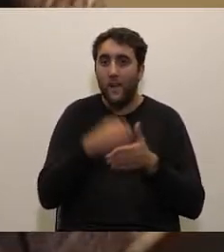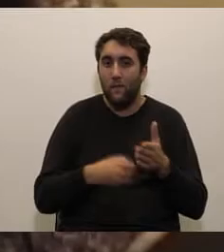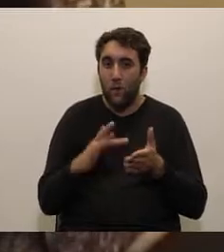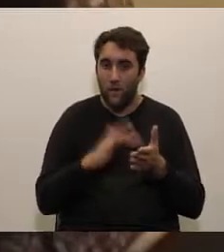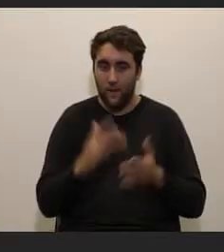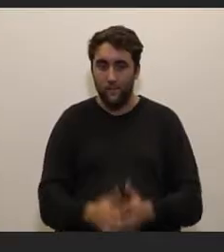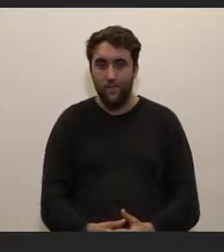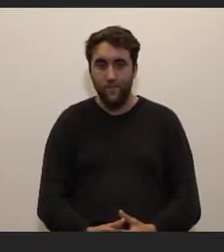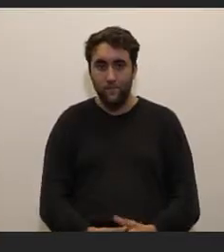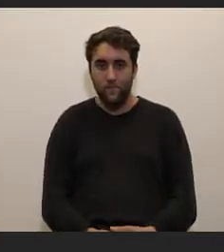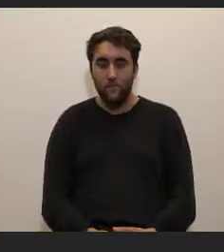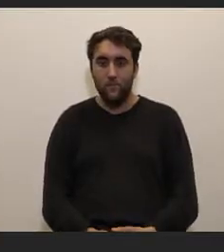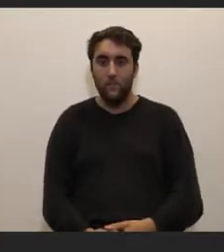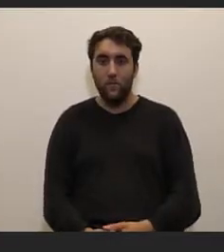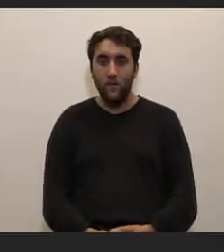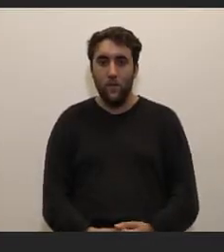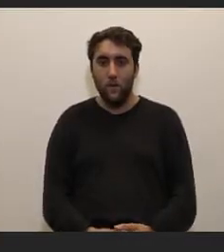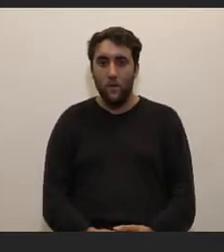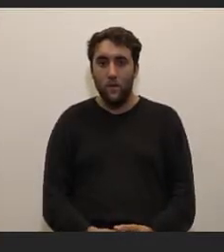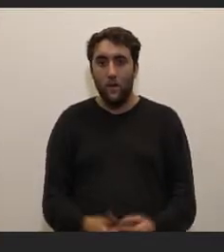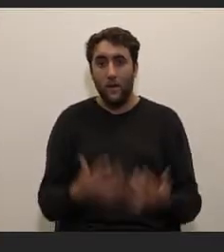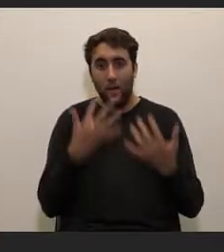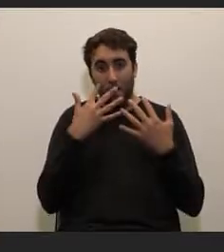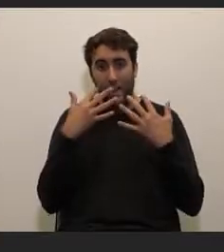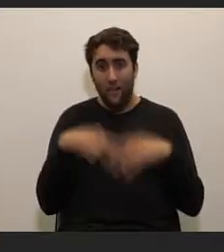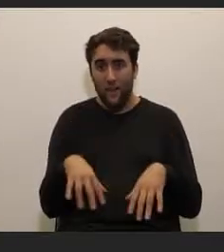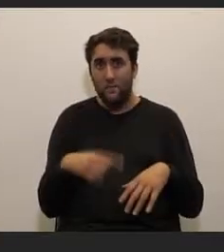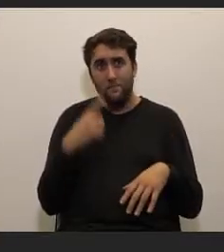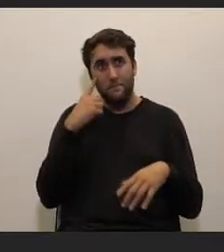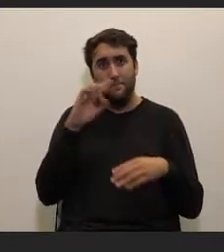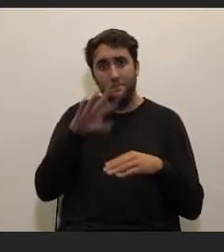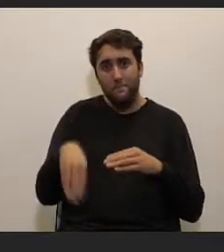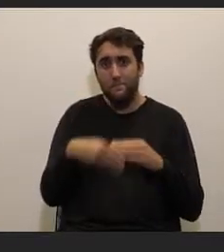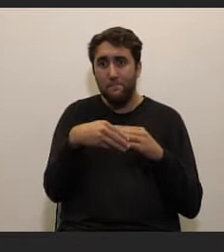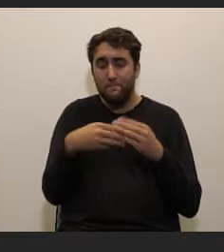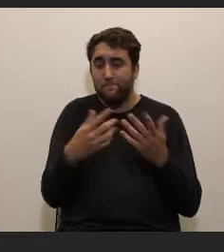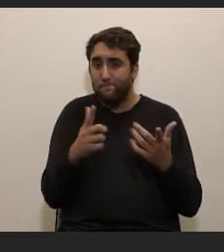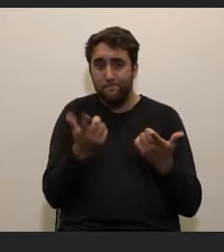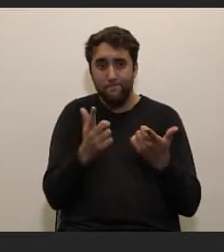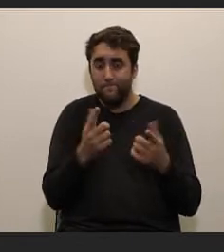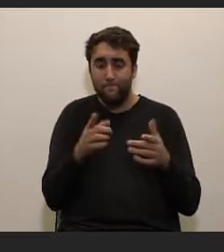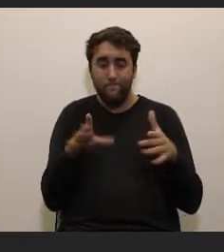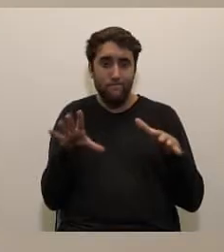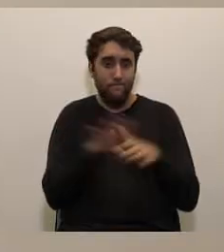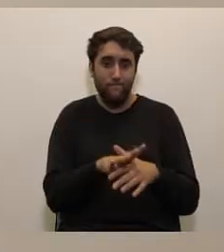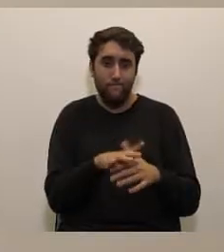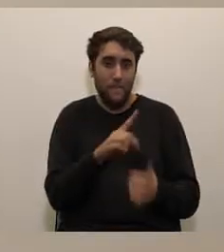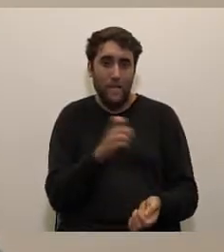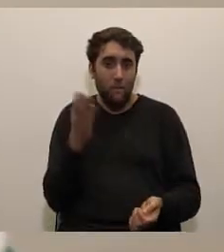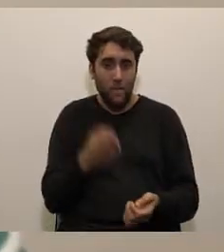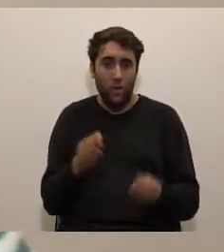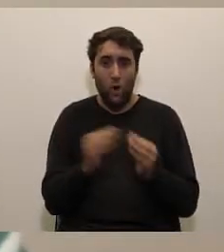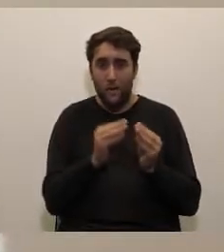digital. La verdad que no sé, no puedo agregar más nada porque coincido plenamente